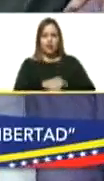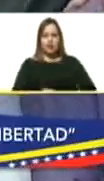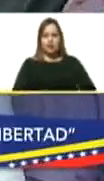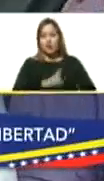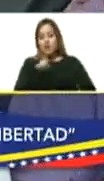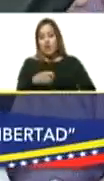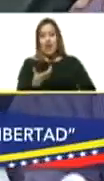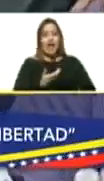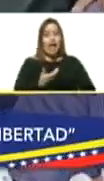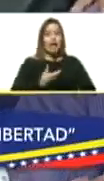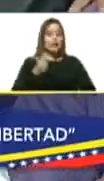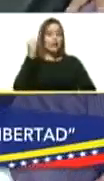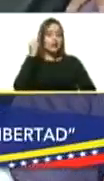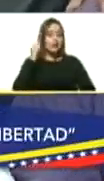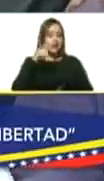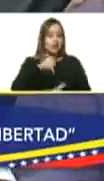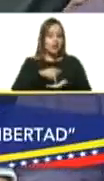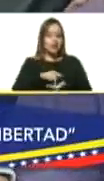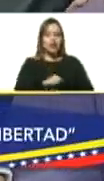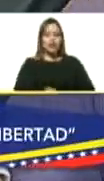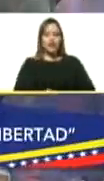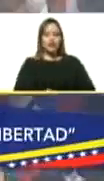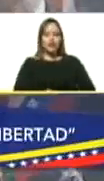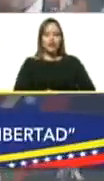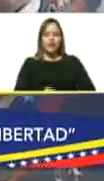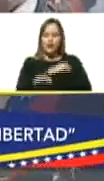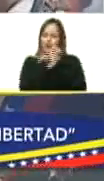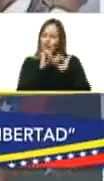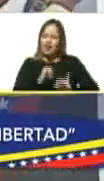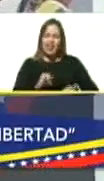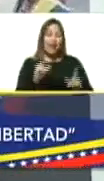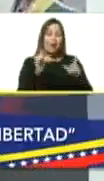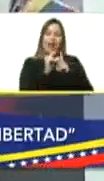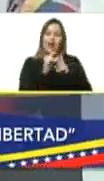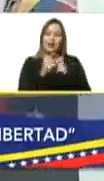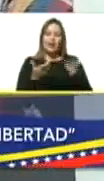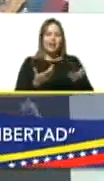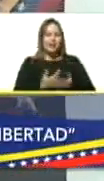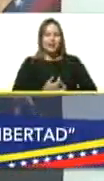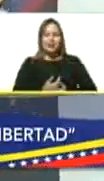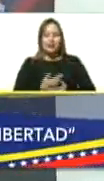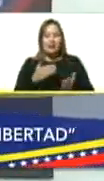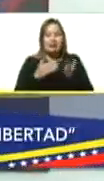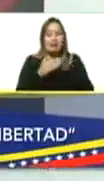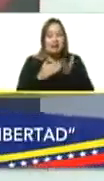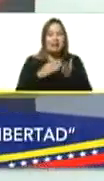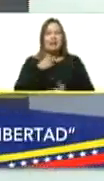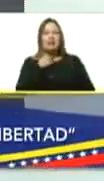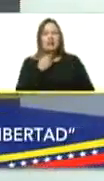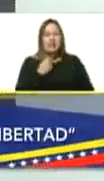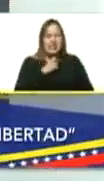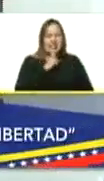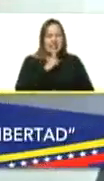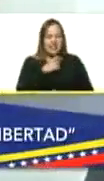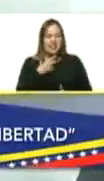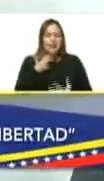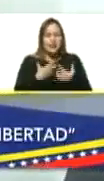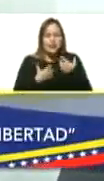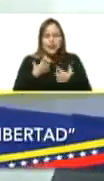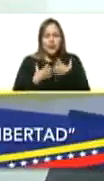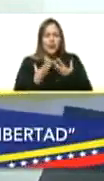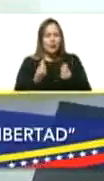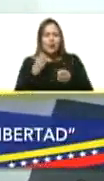nuestra alcaldesa aquí presente. Feliz, feliz. Las palabras, bueno, se me trancan un poquito, pero estoy muy, muy,